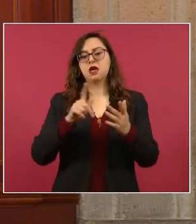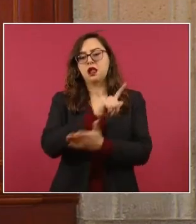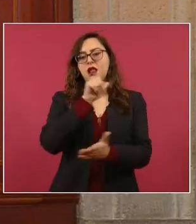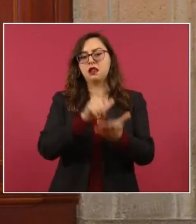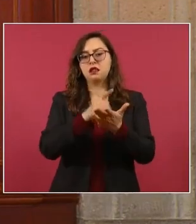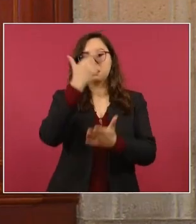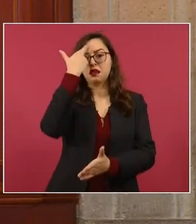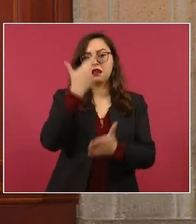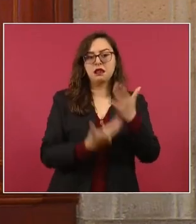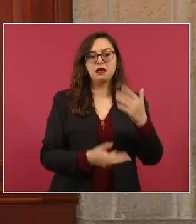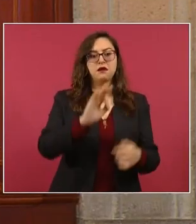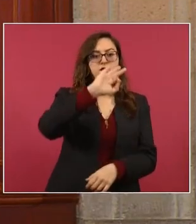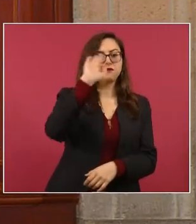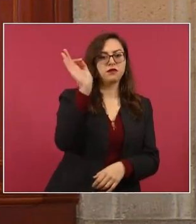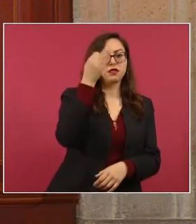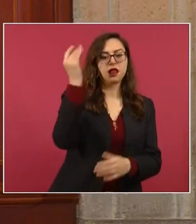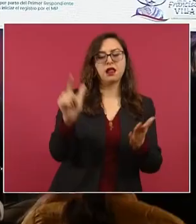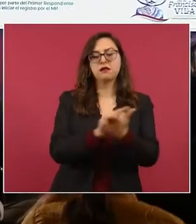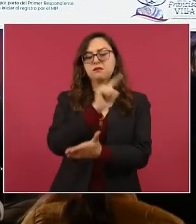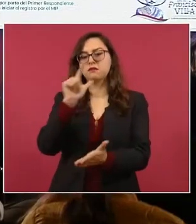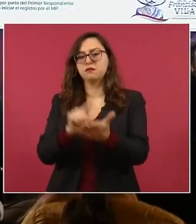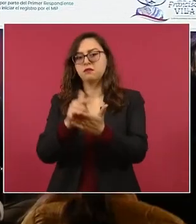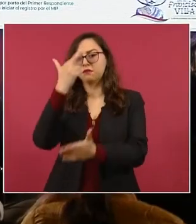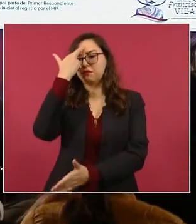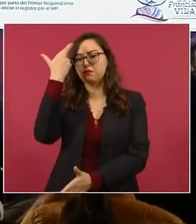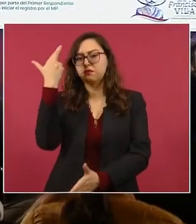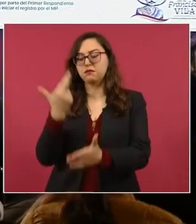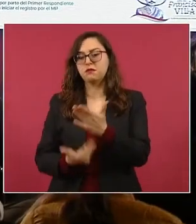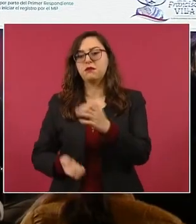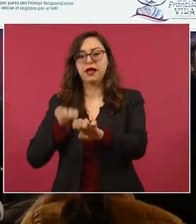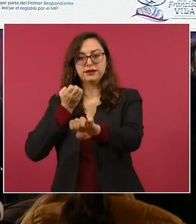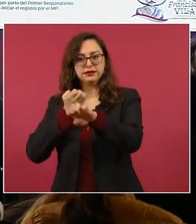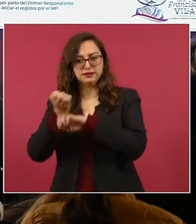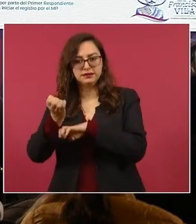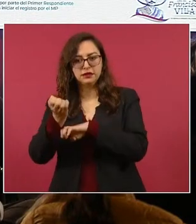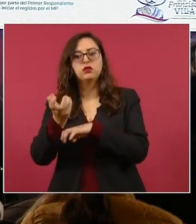tenemos en este periodo del 19 al 25 de enero